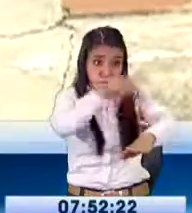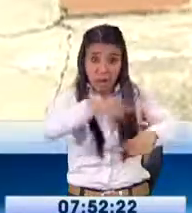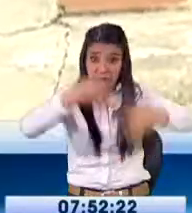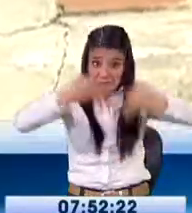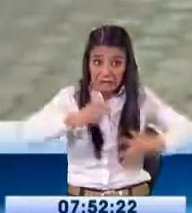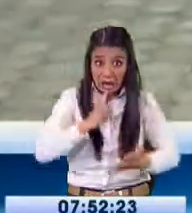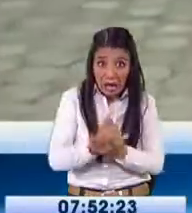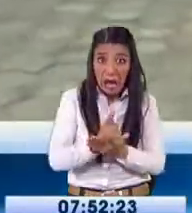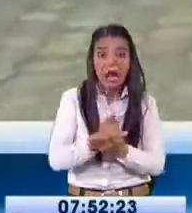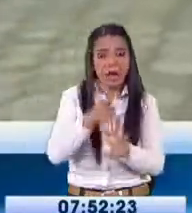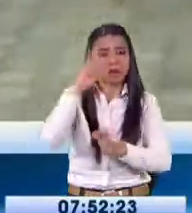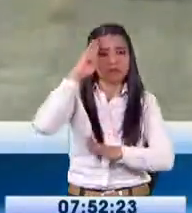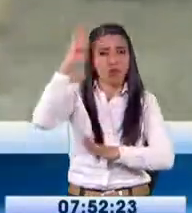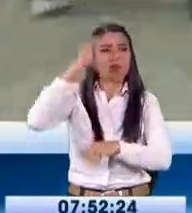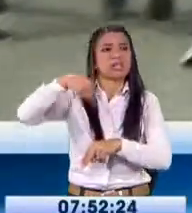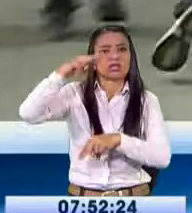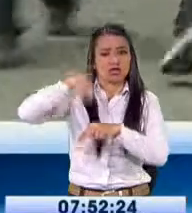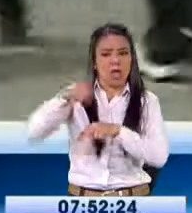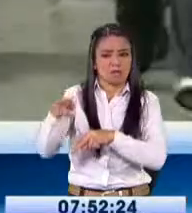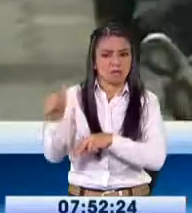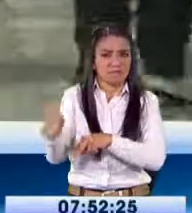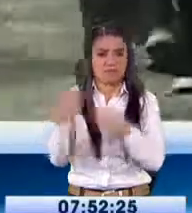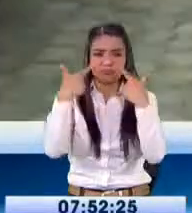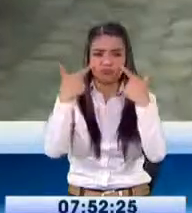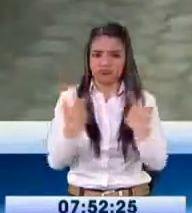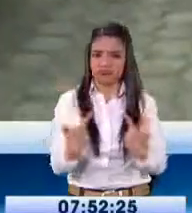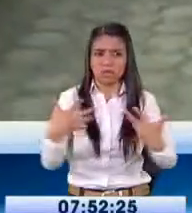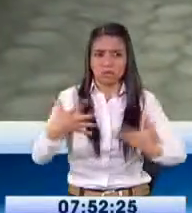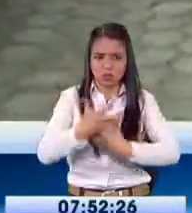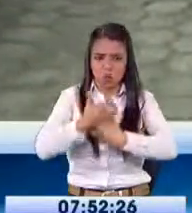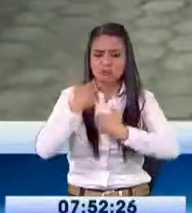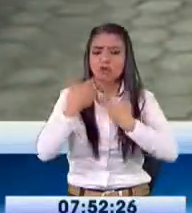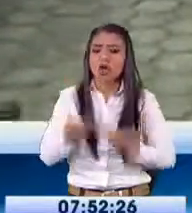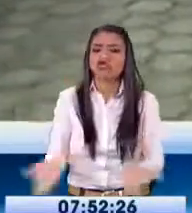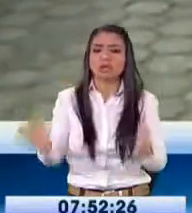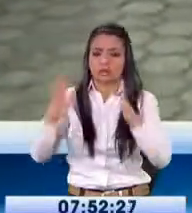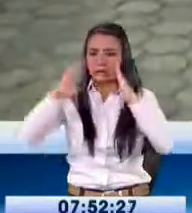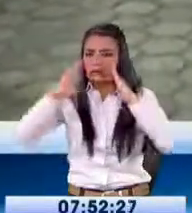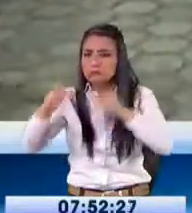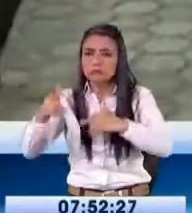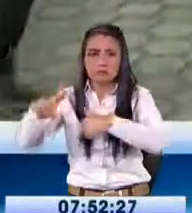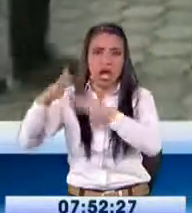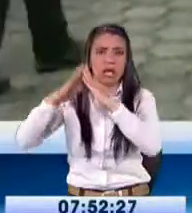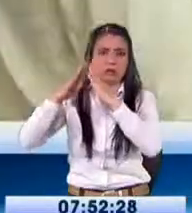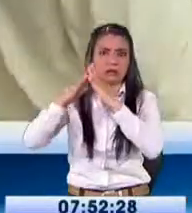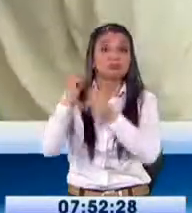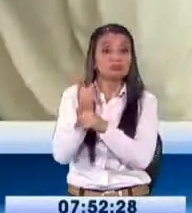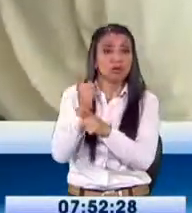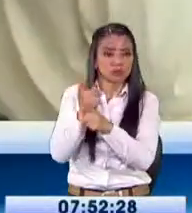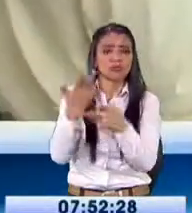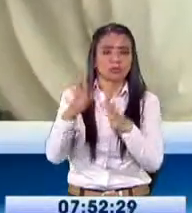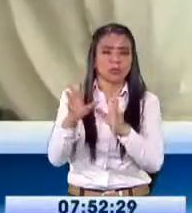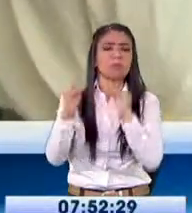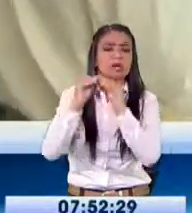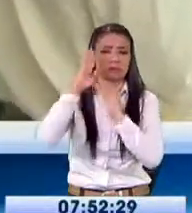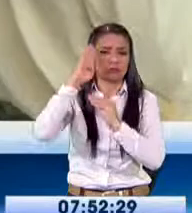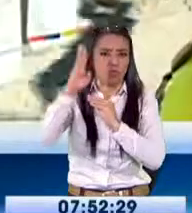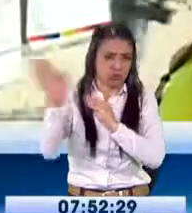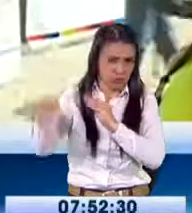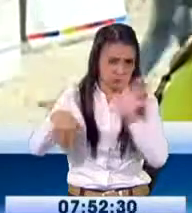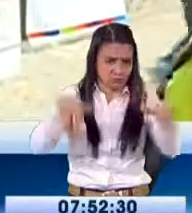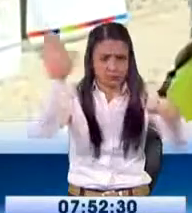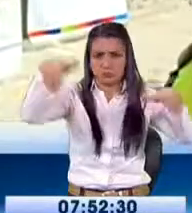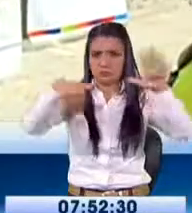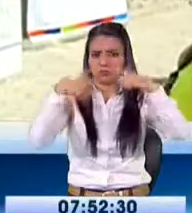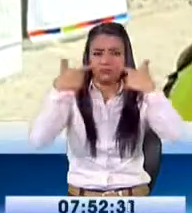Policía Nacional será la encargada de la seguridad de los ciudadanos y sus pertenencias, para lo que se ha dispuesto el apoyo de más uniformados.